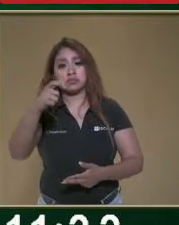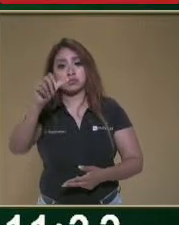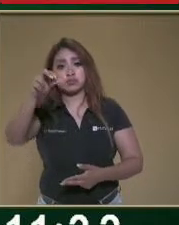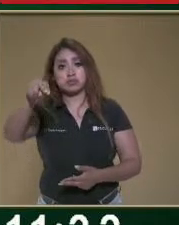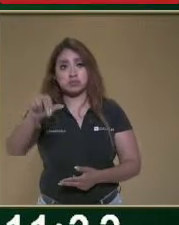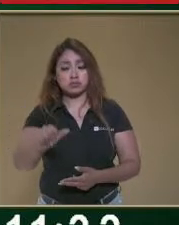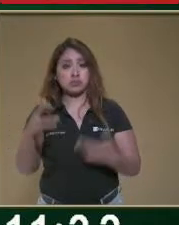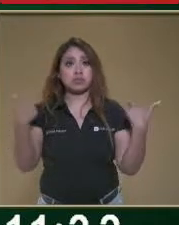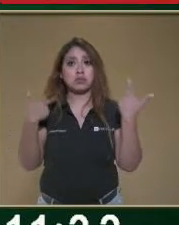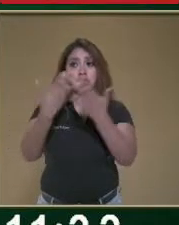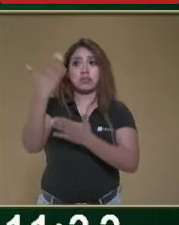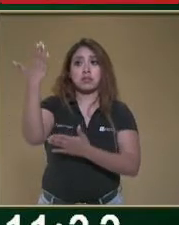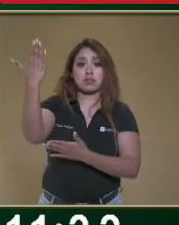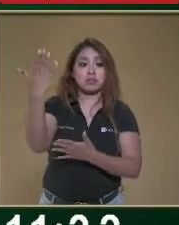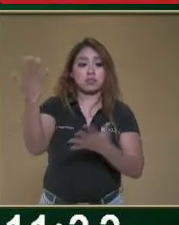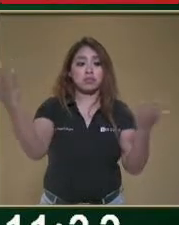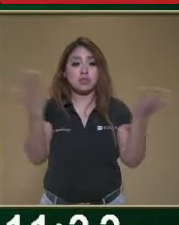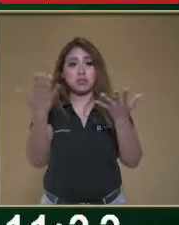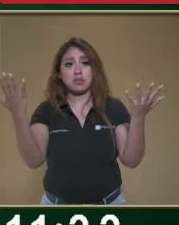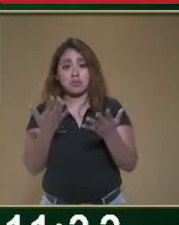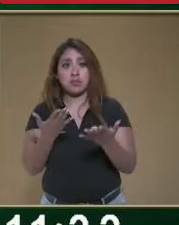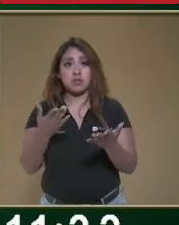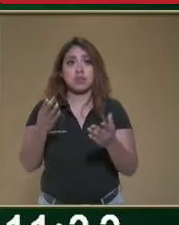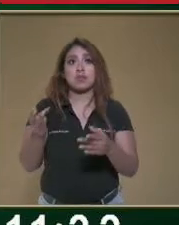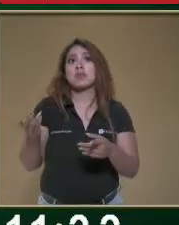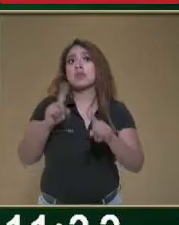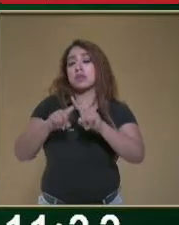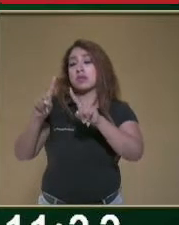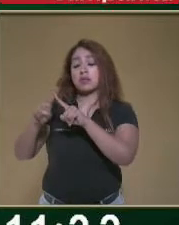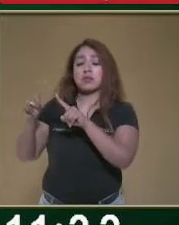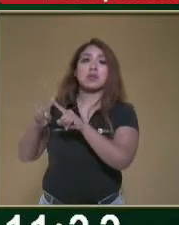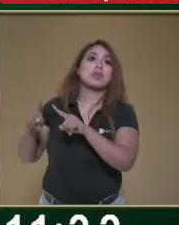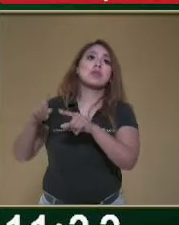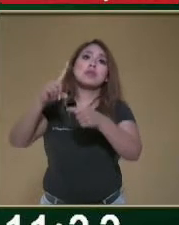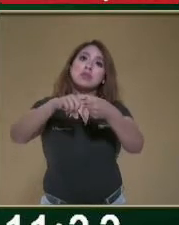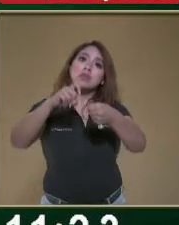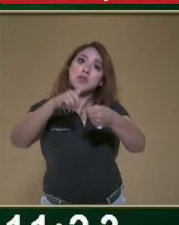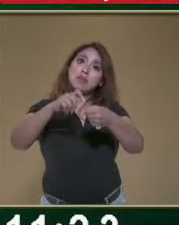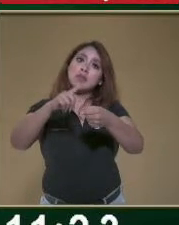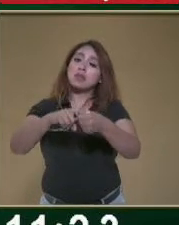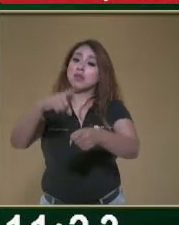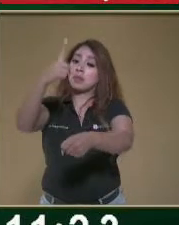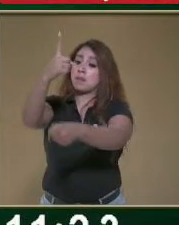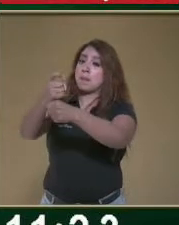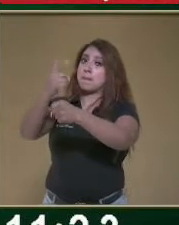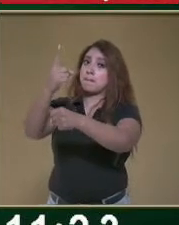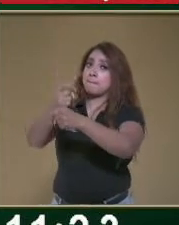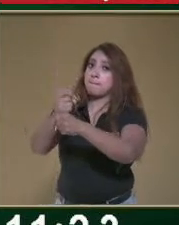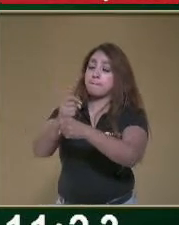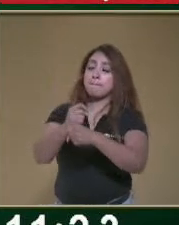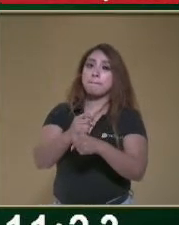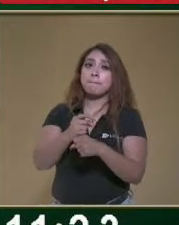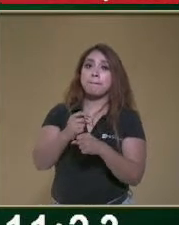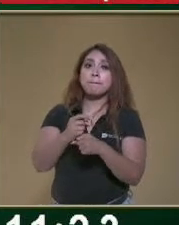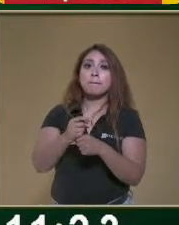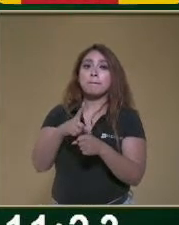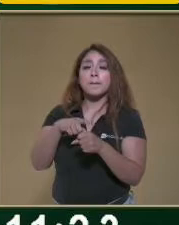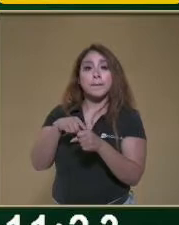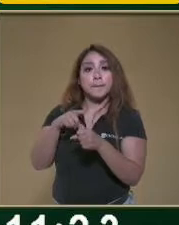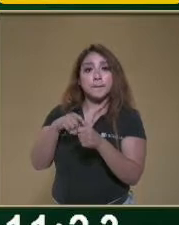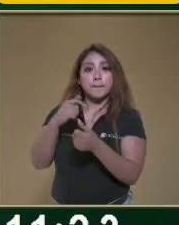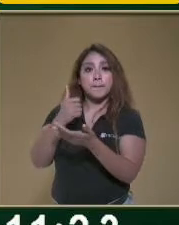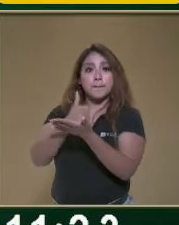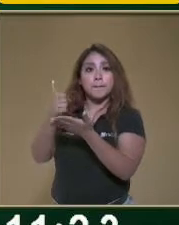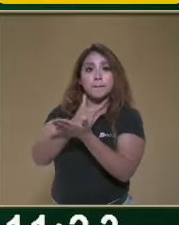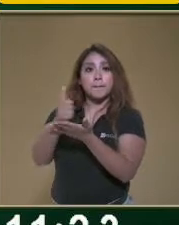hacer semanarios y colocarlos de diferente color. El primero es de color azul y el segundo